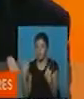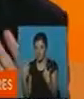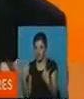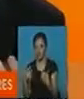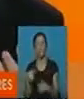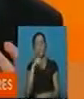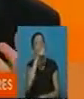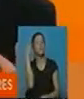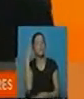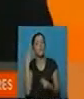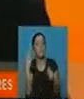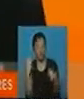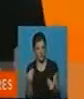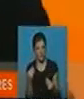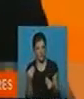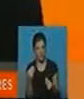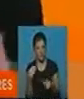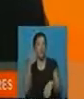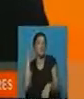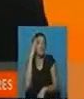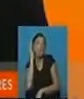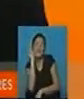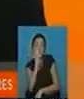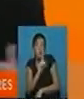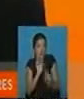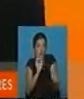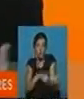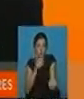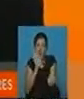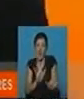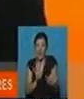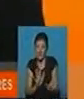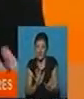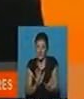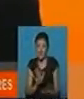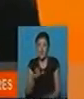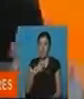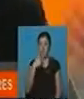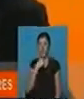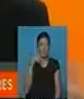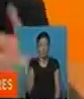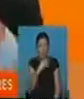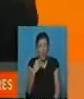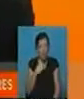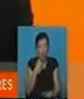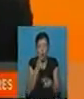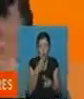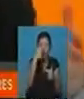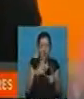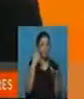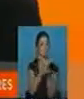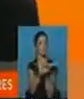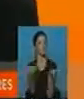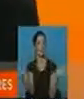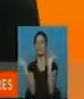cuáles crees vos que son los motivos de la cultura aquello cotidiana norteamericana de Estados Unidos que hacen que la gente quiera tener arma, exhibirla, mostrarla en las redes sociales